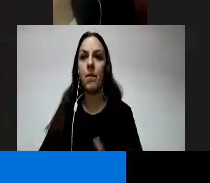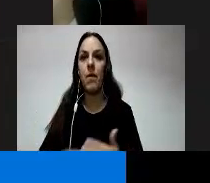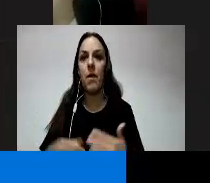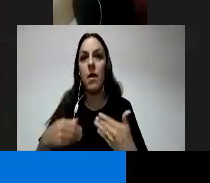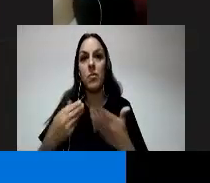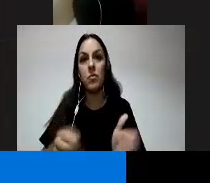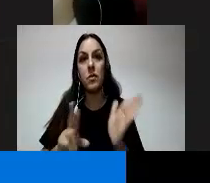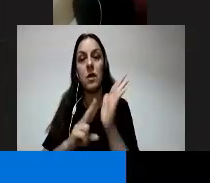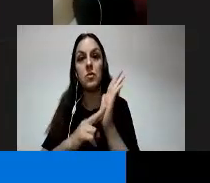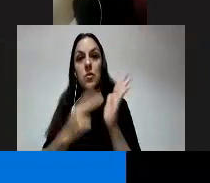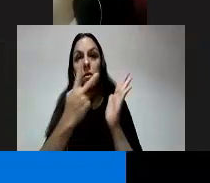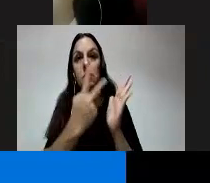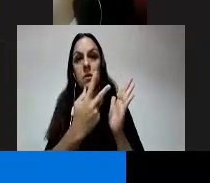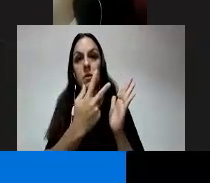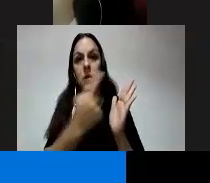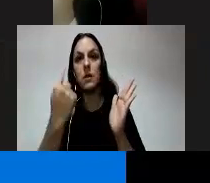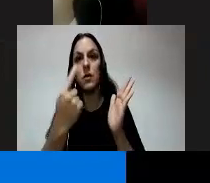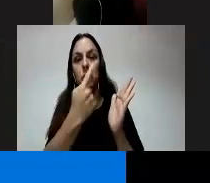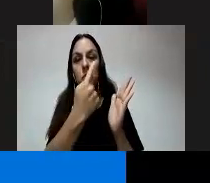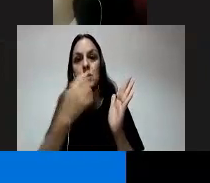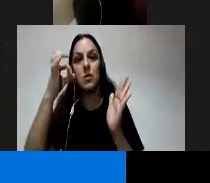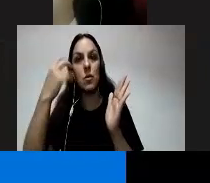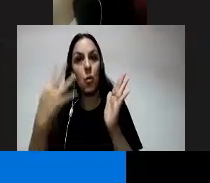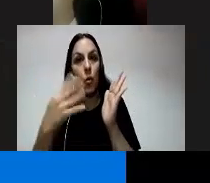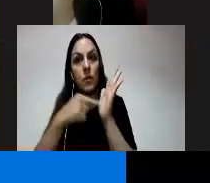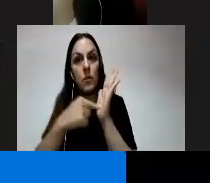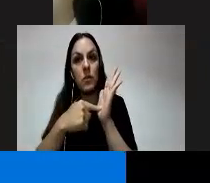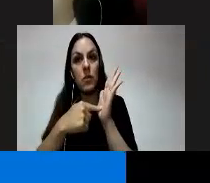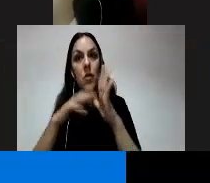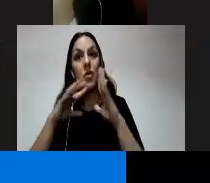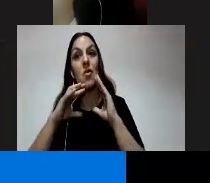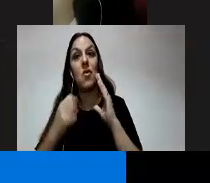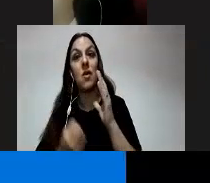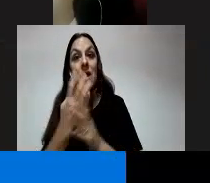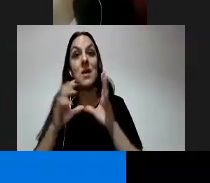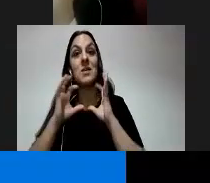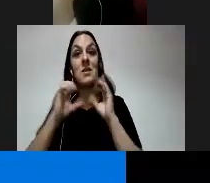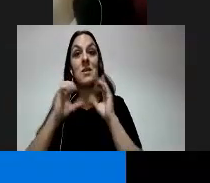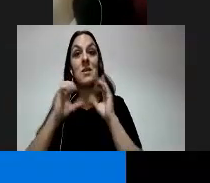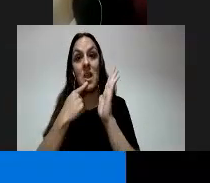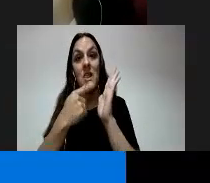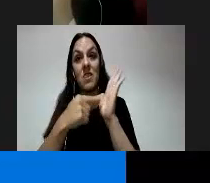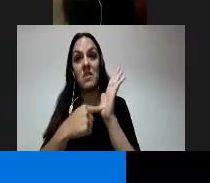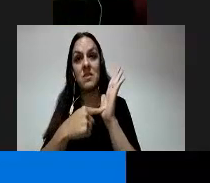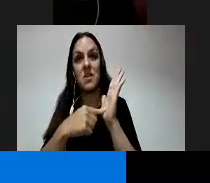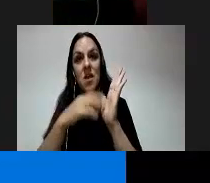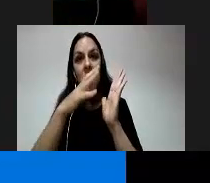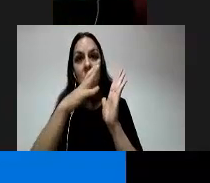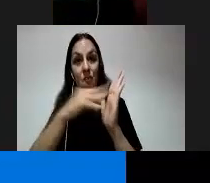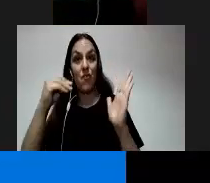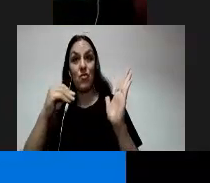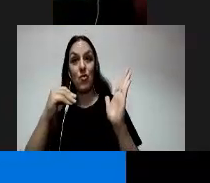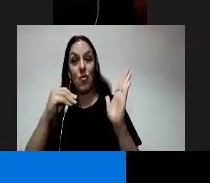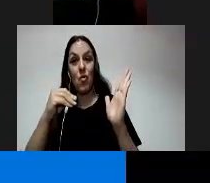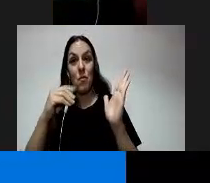resolución 31.104 de aquella secretaría establece que la fotocopia autenticada por una